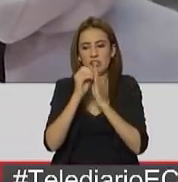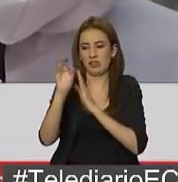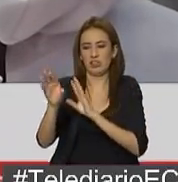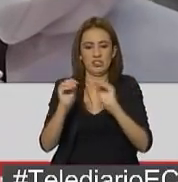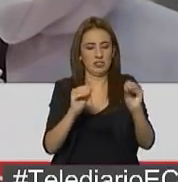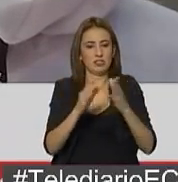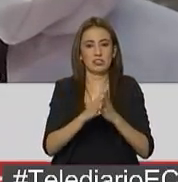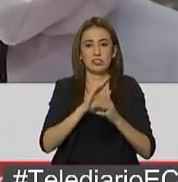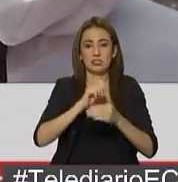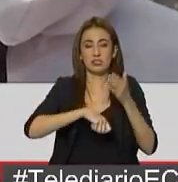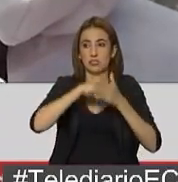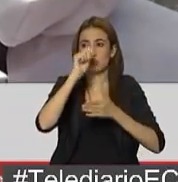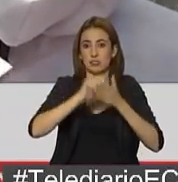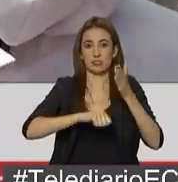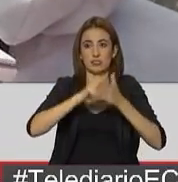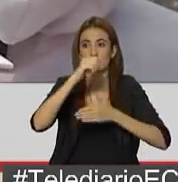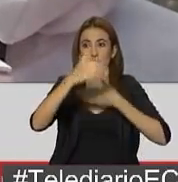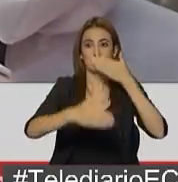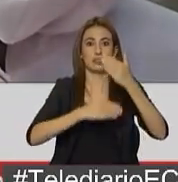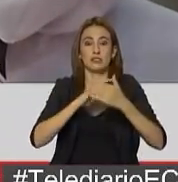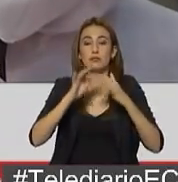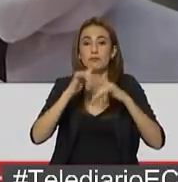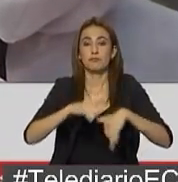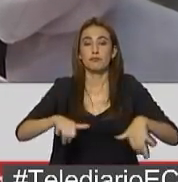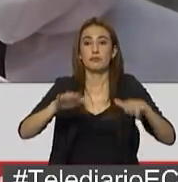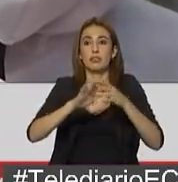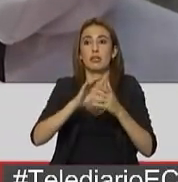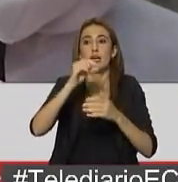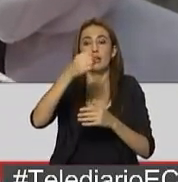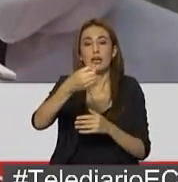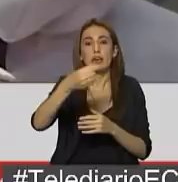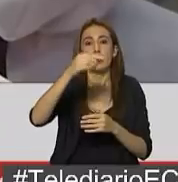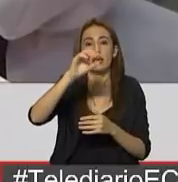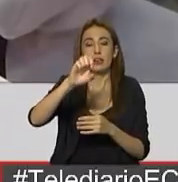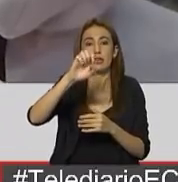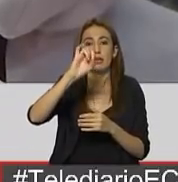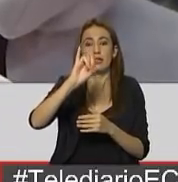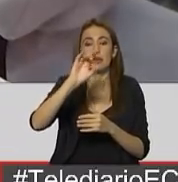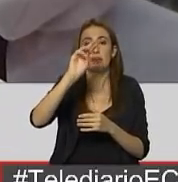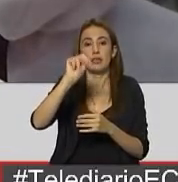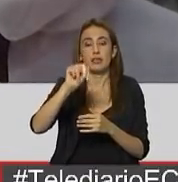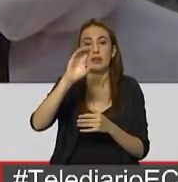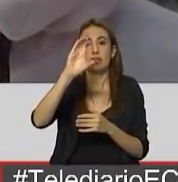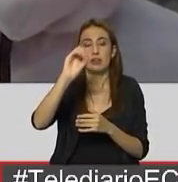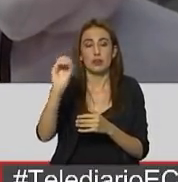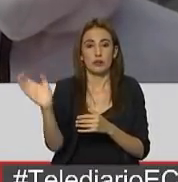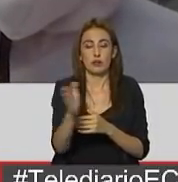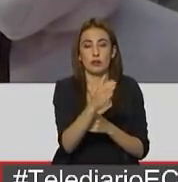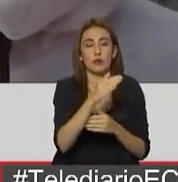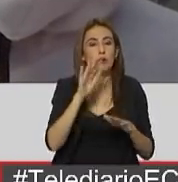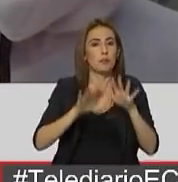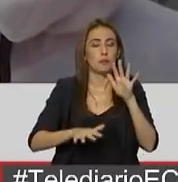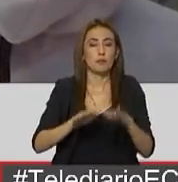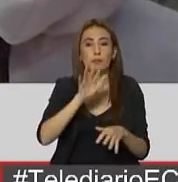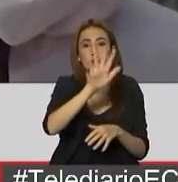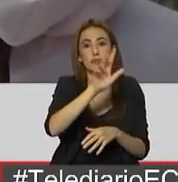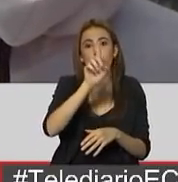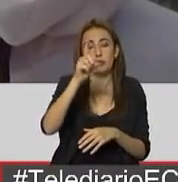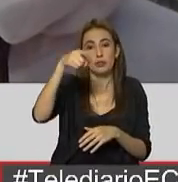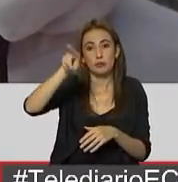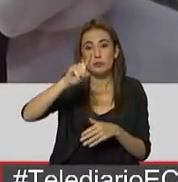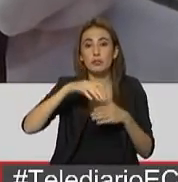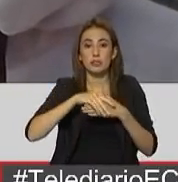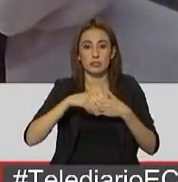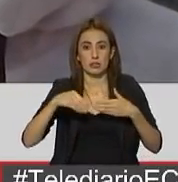de subcontratos a la empresa GEINCO gran parte de proyectos aproximadamente de 51 millones de